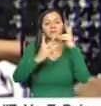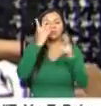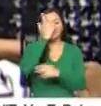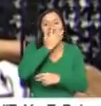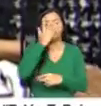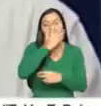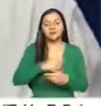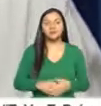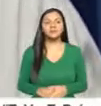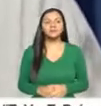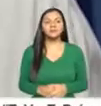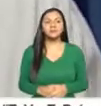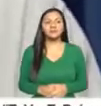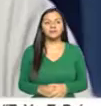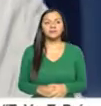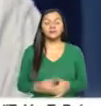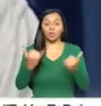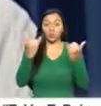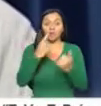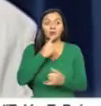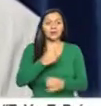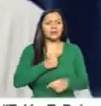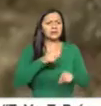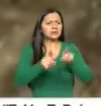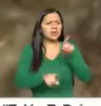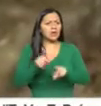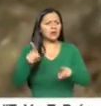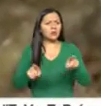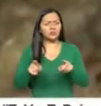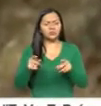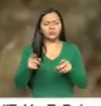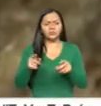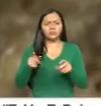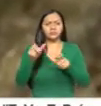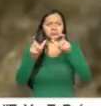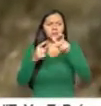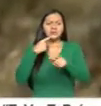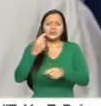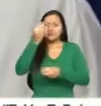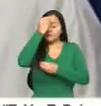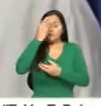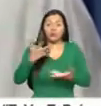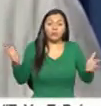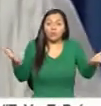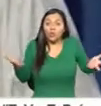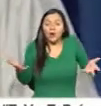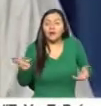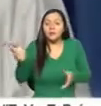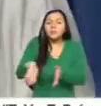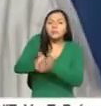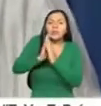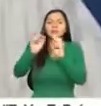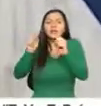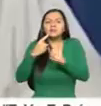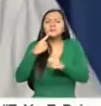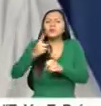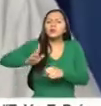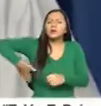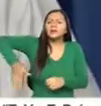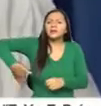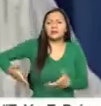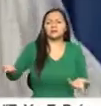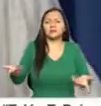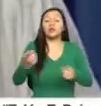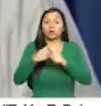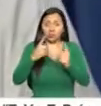Esmeraldas. Hoy nos dicen que esperemos por este supuesto informe, que lo pidieron tarde. Nosotros tenemos